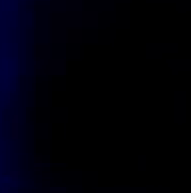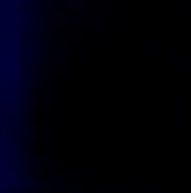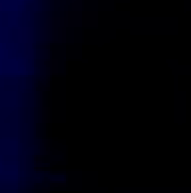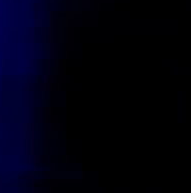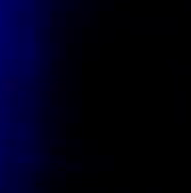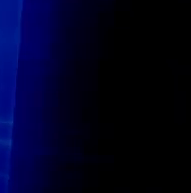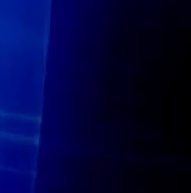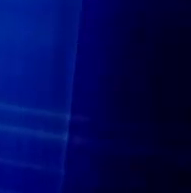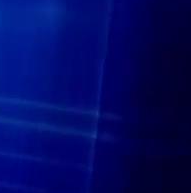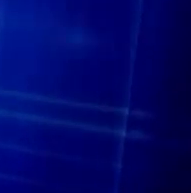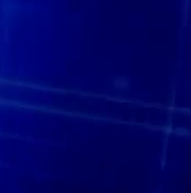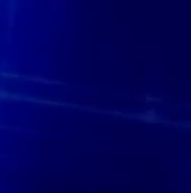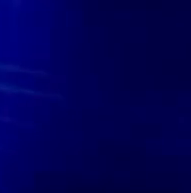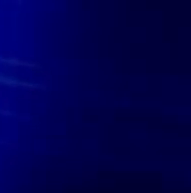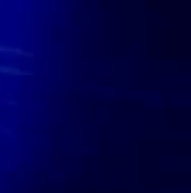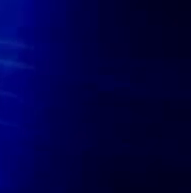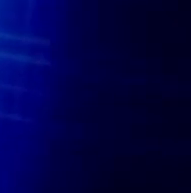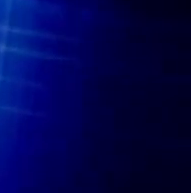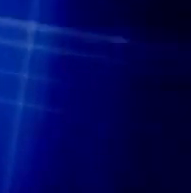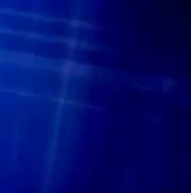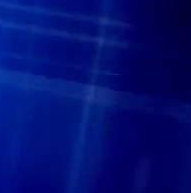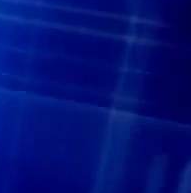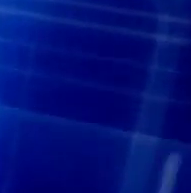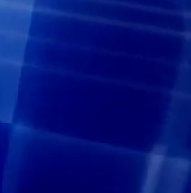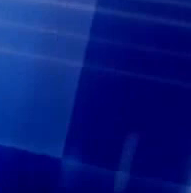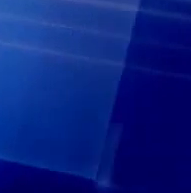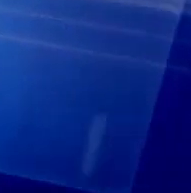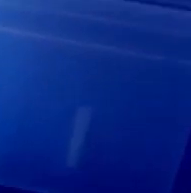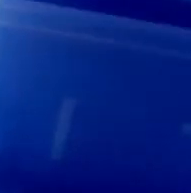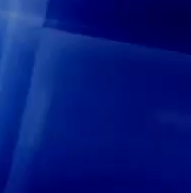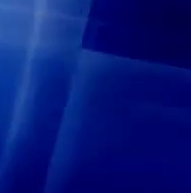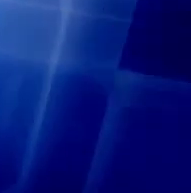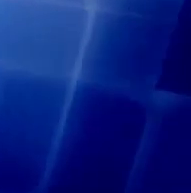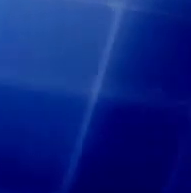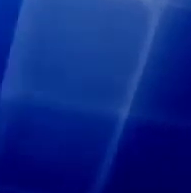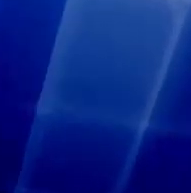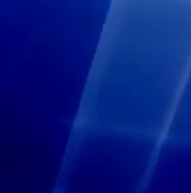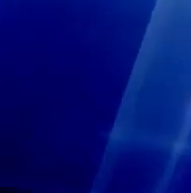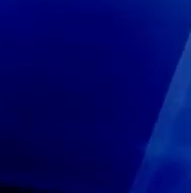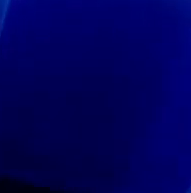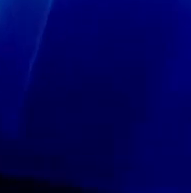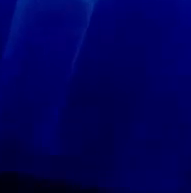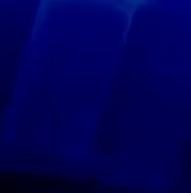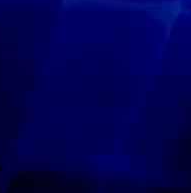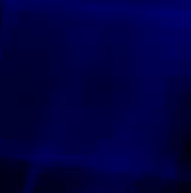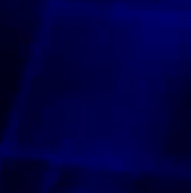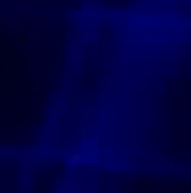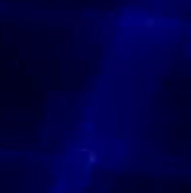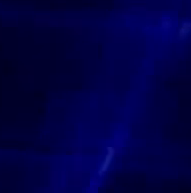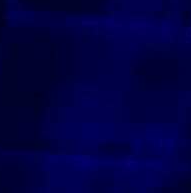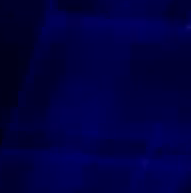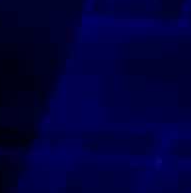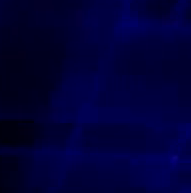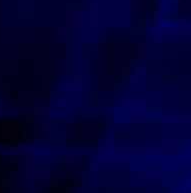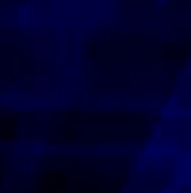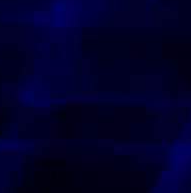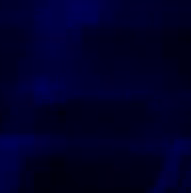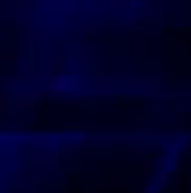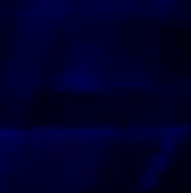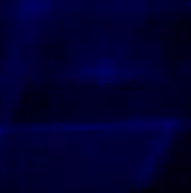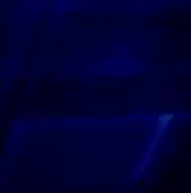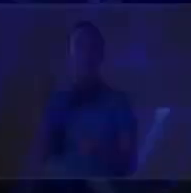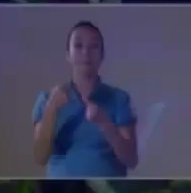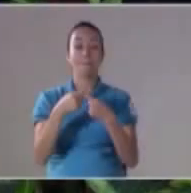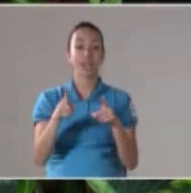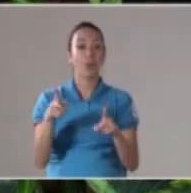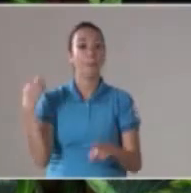¿verdad? La buena, agradable y perfecta voluntad de Dios. Pero para eso entonces tiene que subir uno al